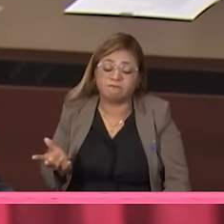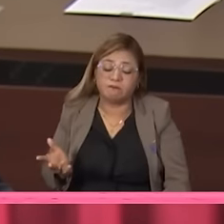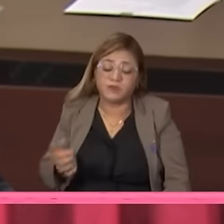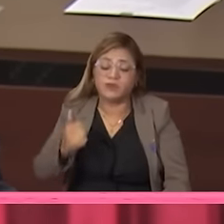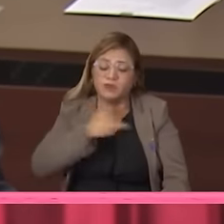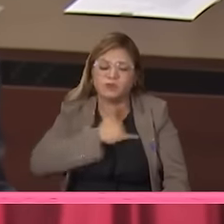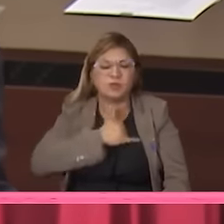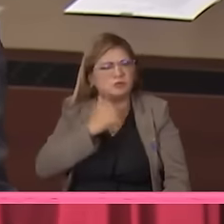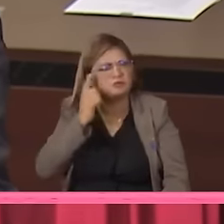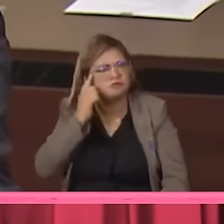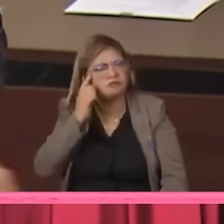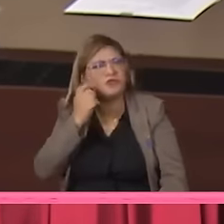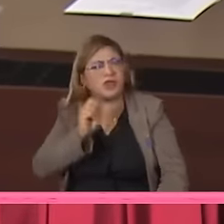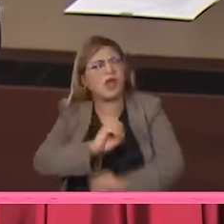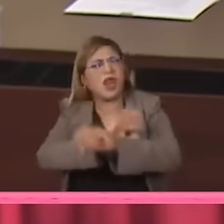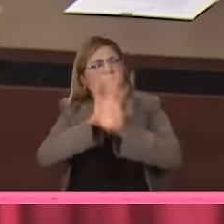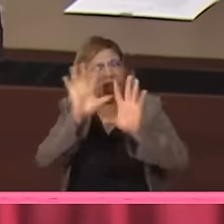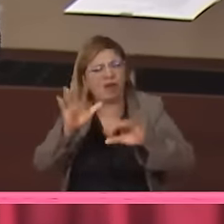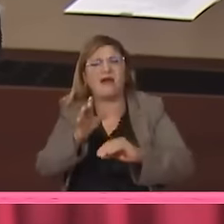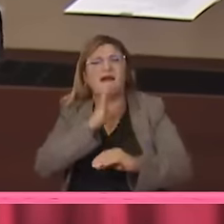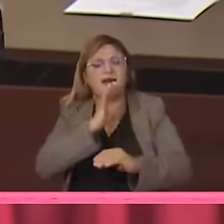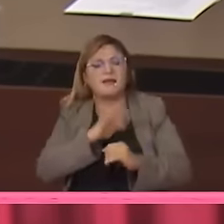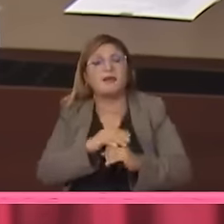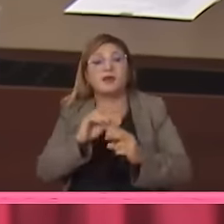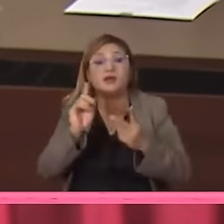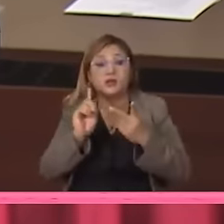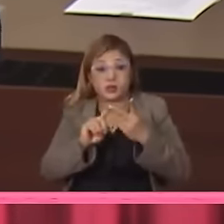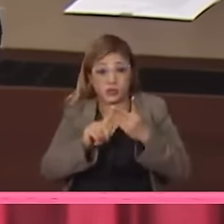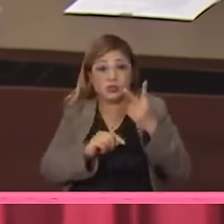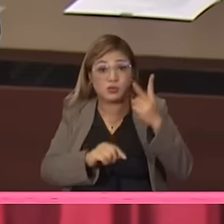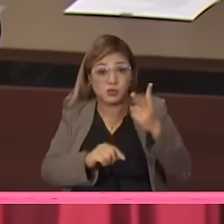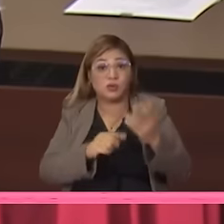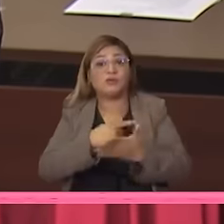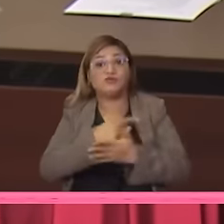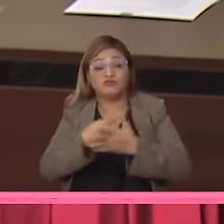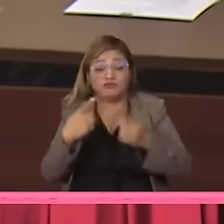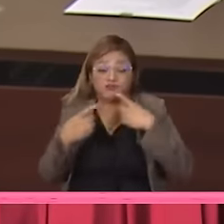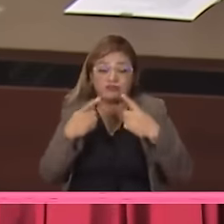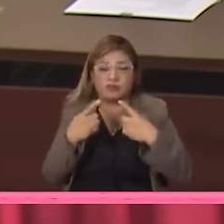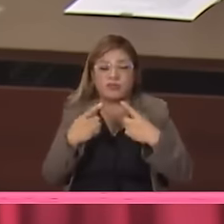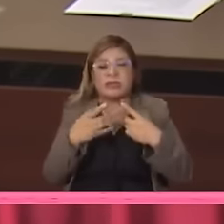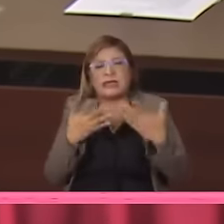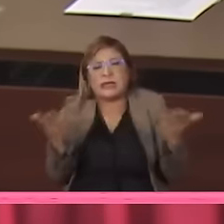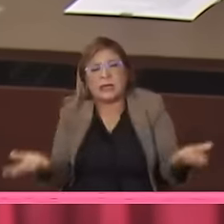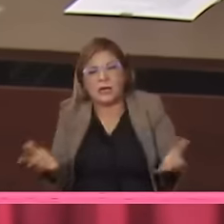al momento de hablar el segundo debate, yo dije que sería un error de este